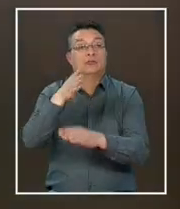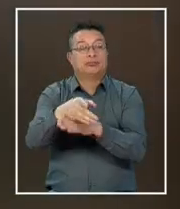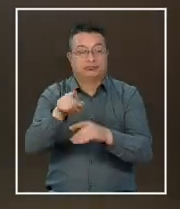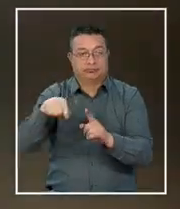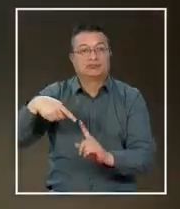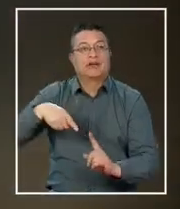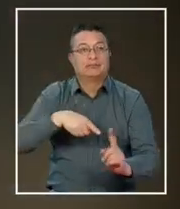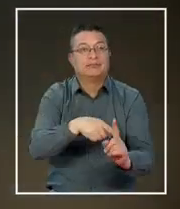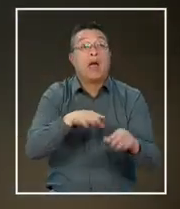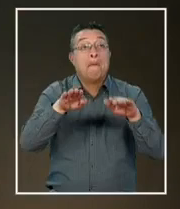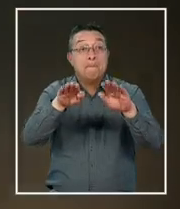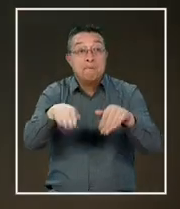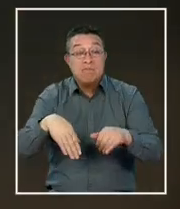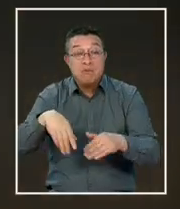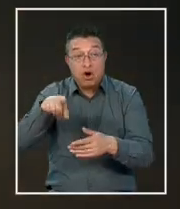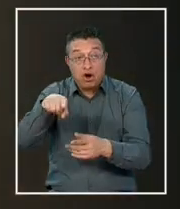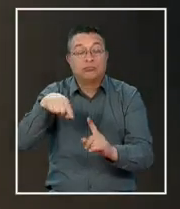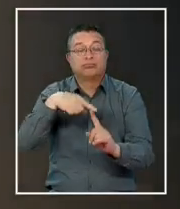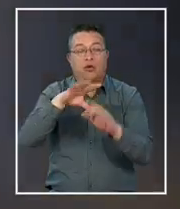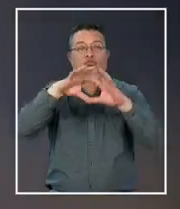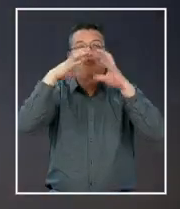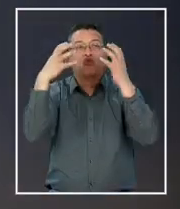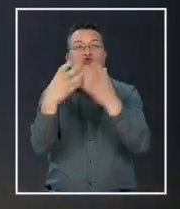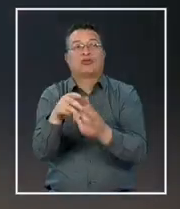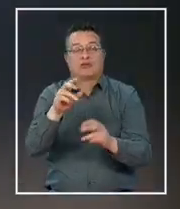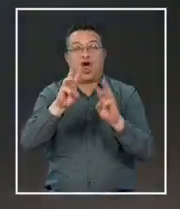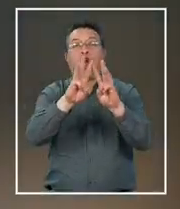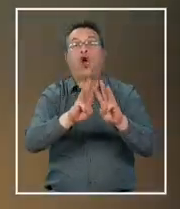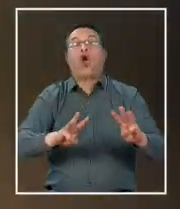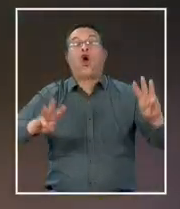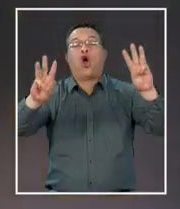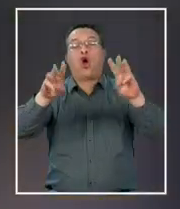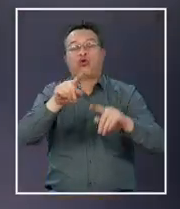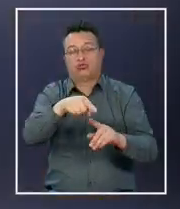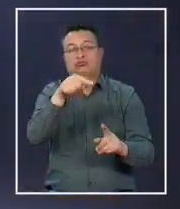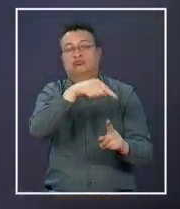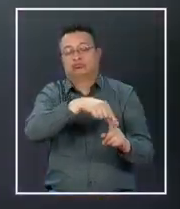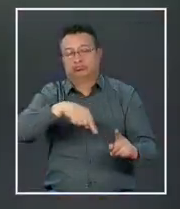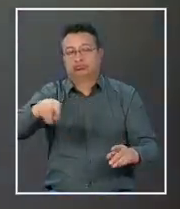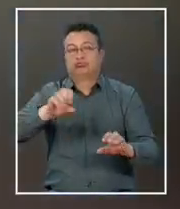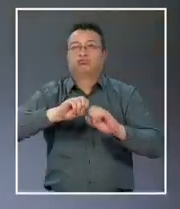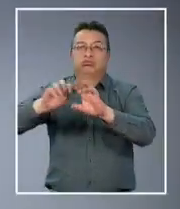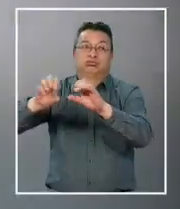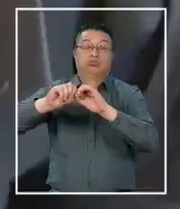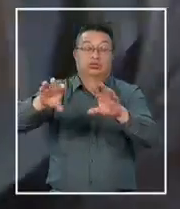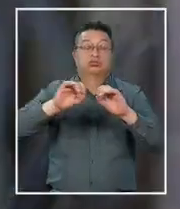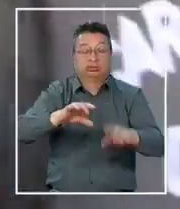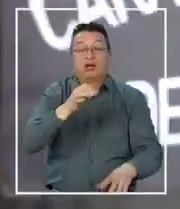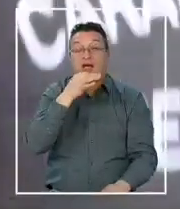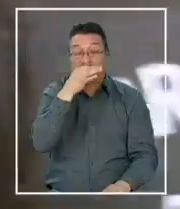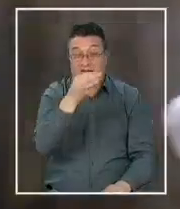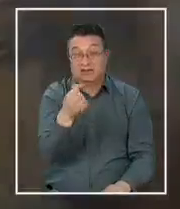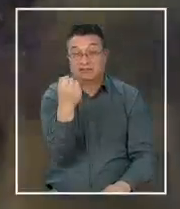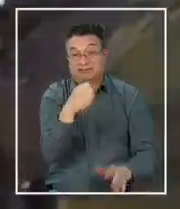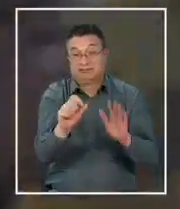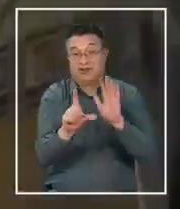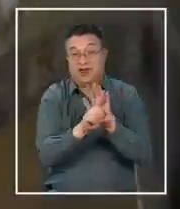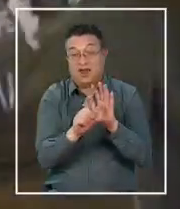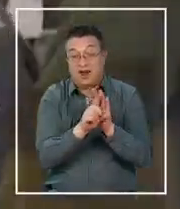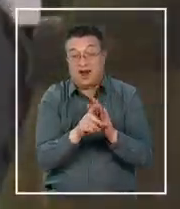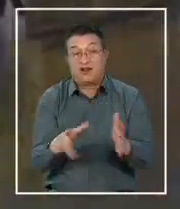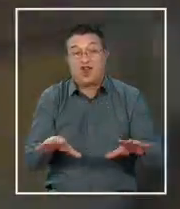misma ruta que fue catalogada mundialmente por la ONU como principal punto para traslado de sustancias ilícitas